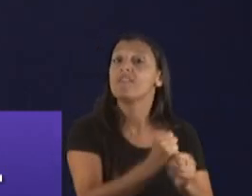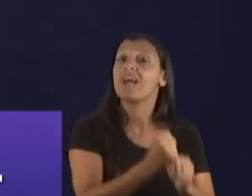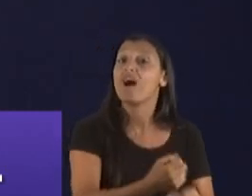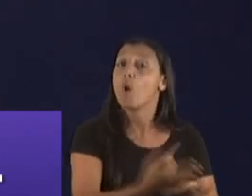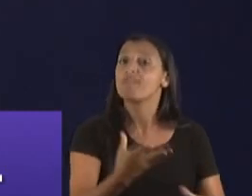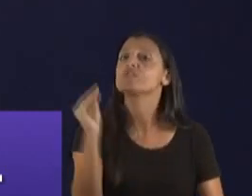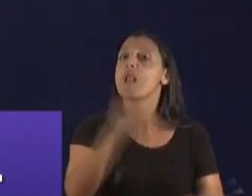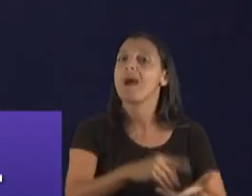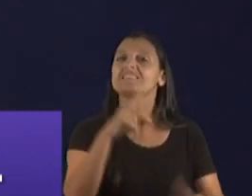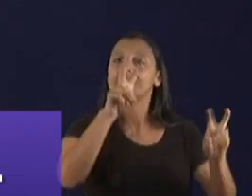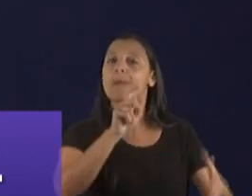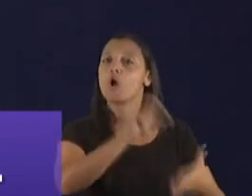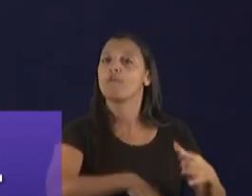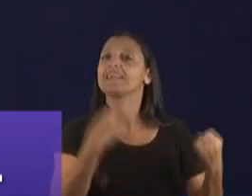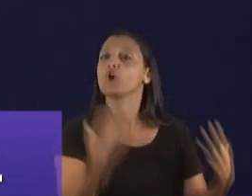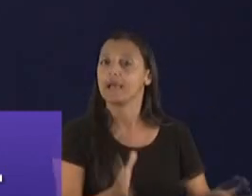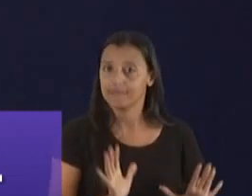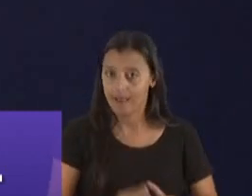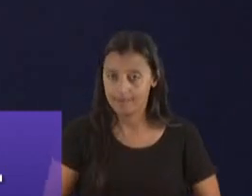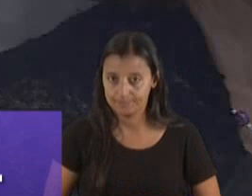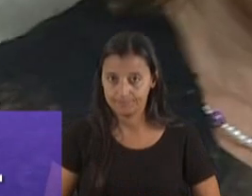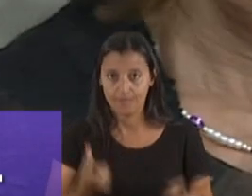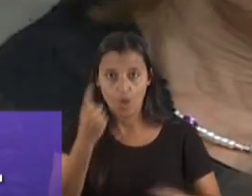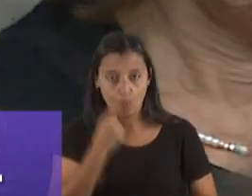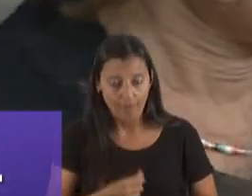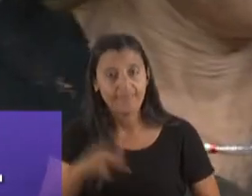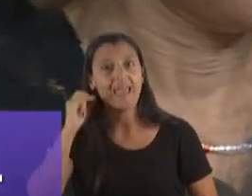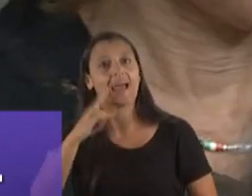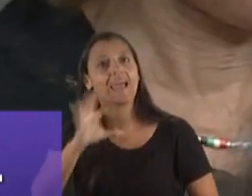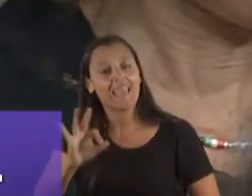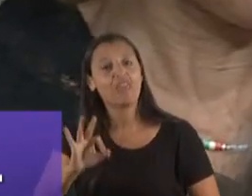contractual. ¿Qué tal, vocero? ¿Cómo le va? Hola. Guido